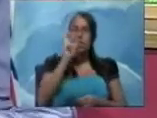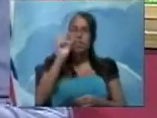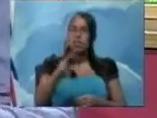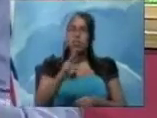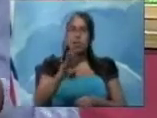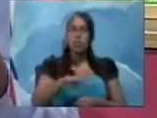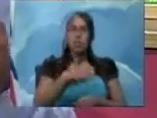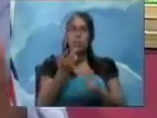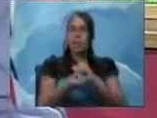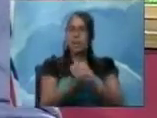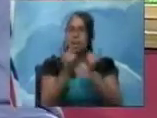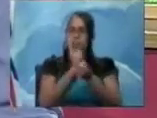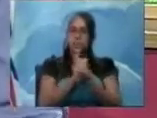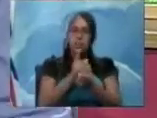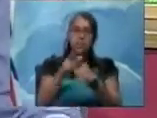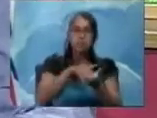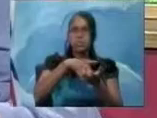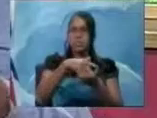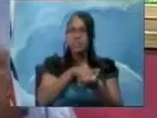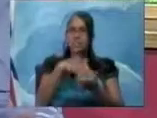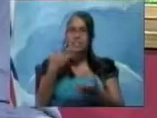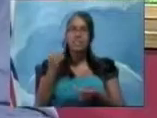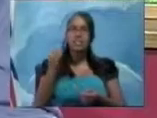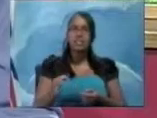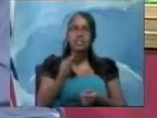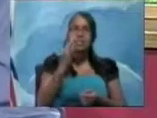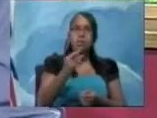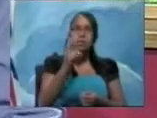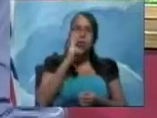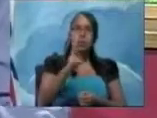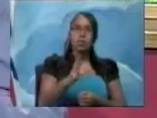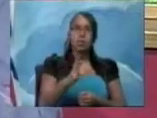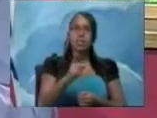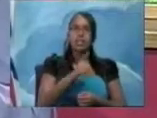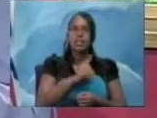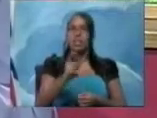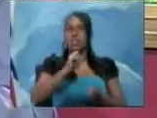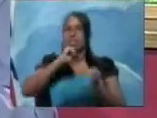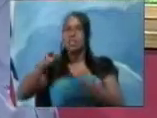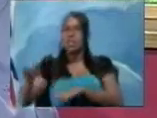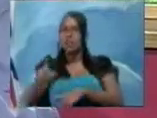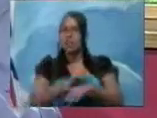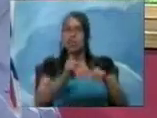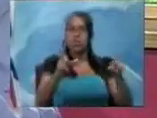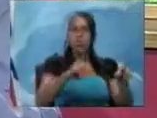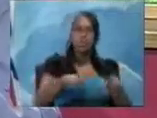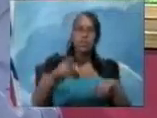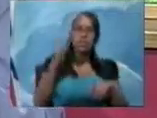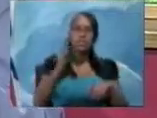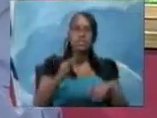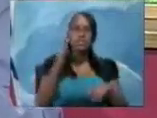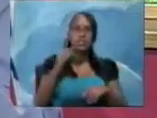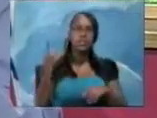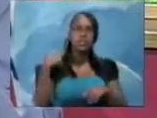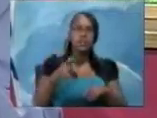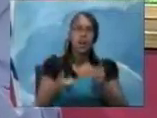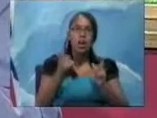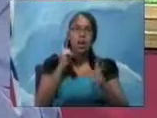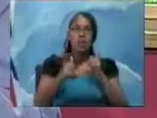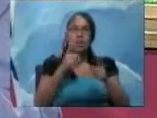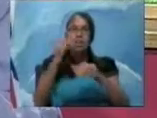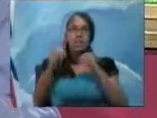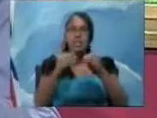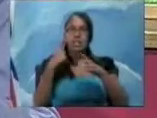cambiar el borrachito que siempre lo veían eh tirado en una esquina que siempre no te mire aunque le hacían